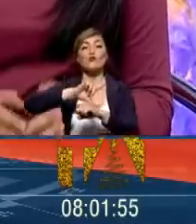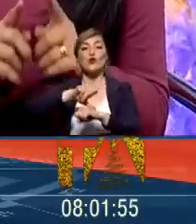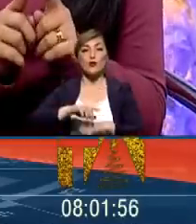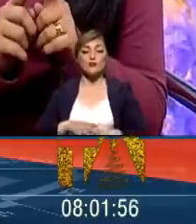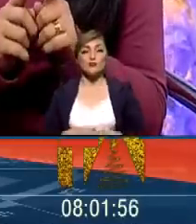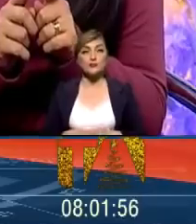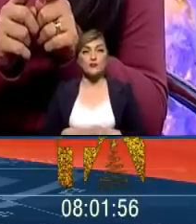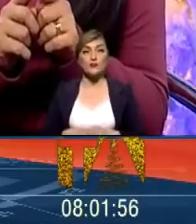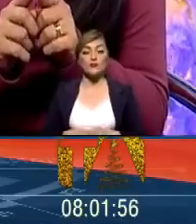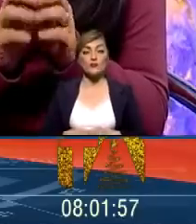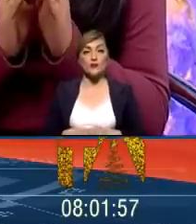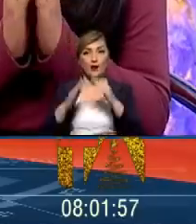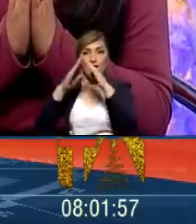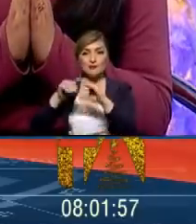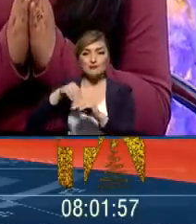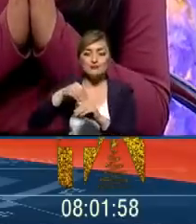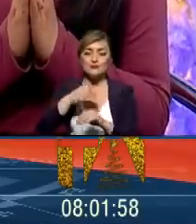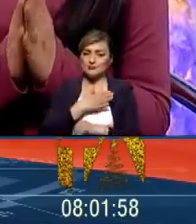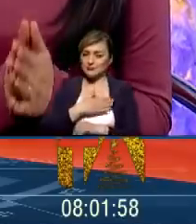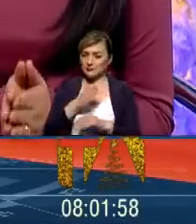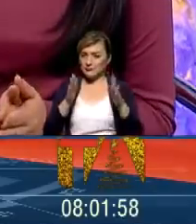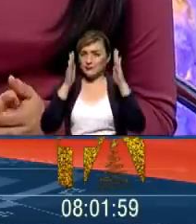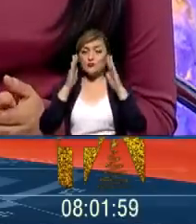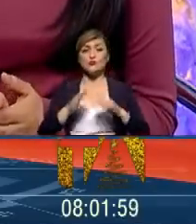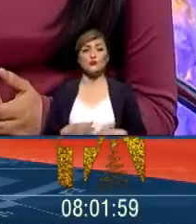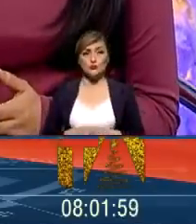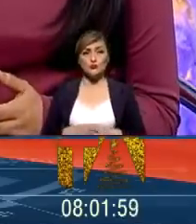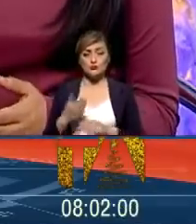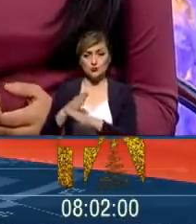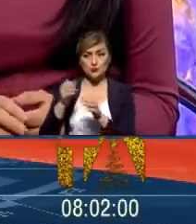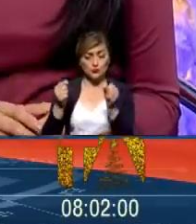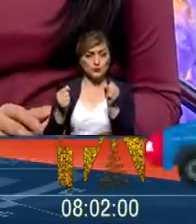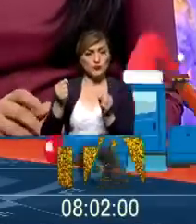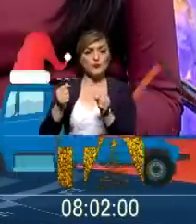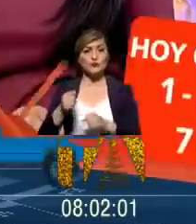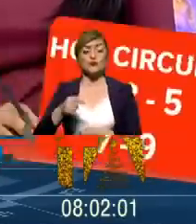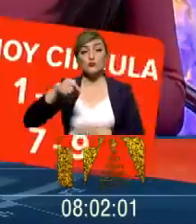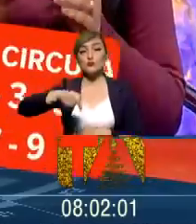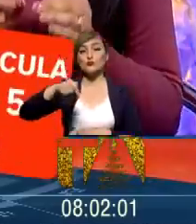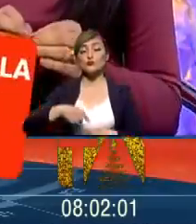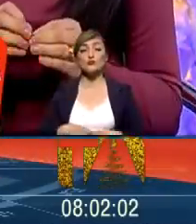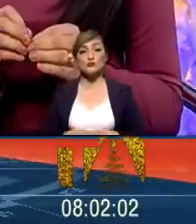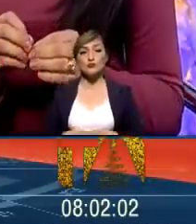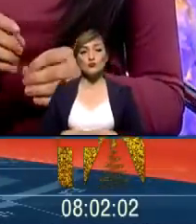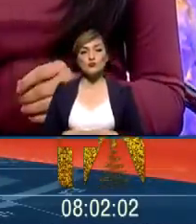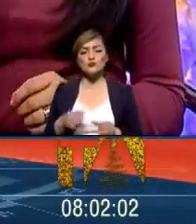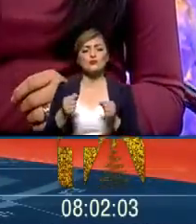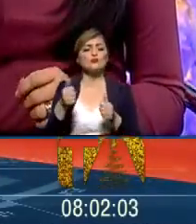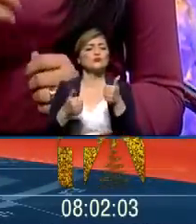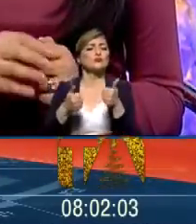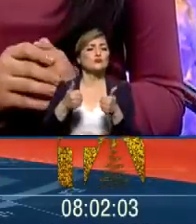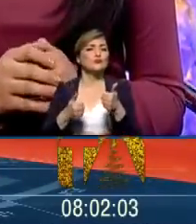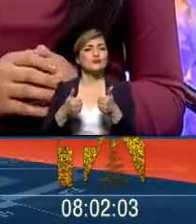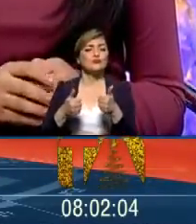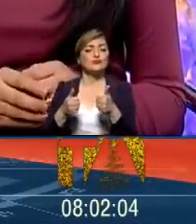8:01 a.m. Sabemos que está por salir de su casa, así que por favor ponga mucha atención a la restricción vehicular para el día de hoy. Hoy solo pueden circular, como